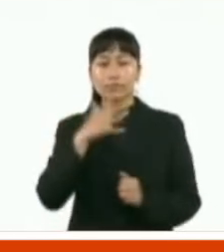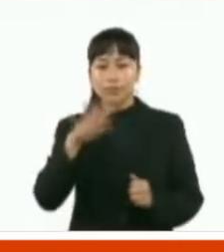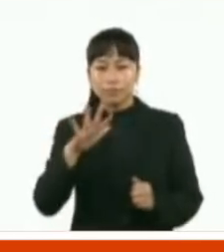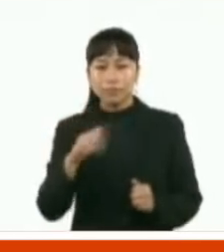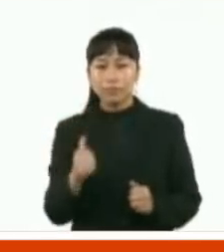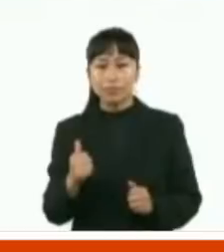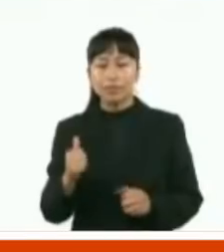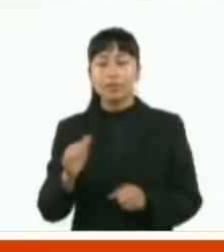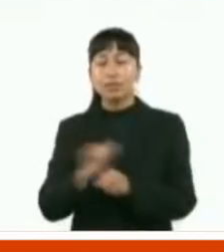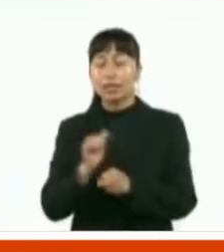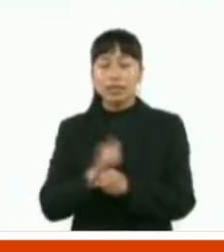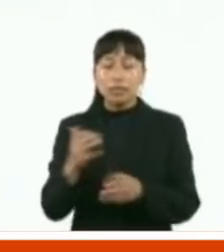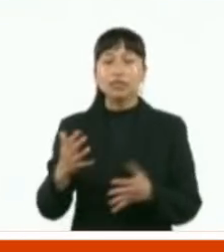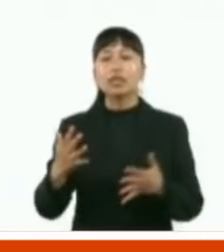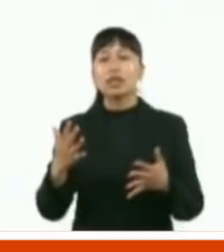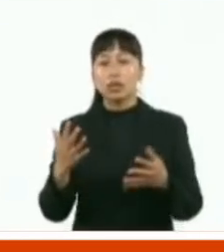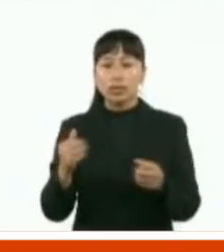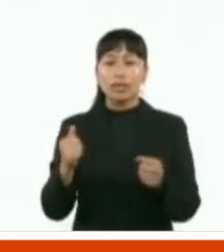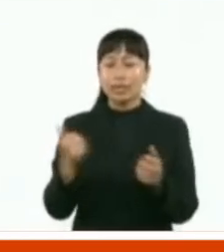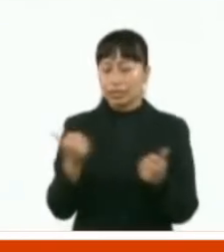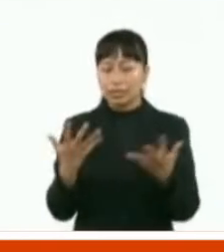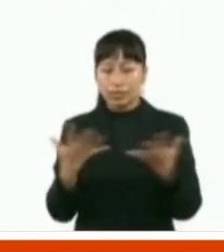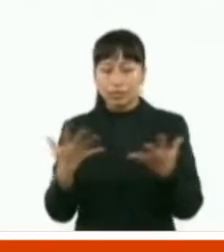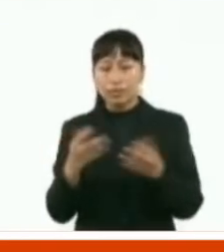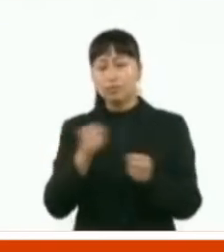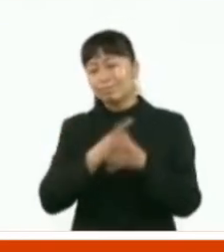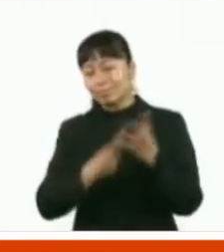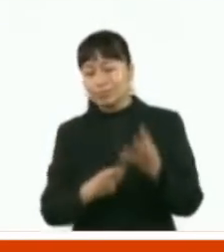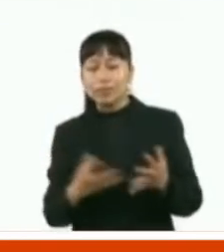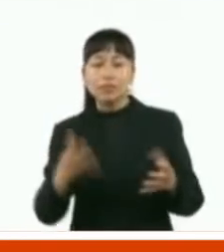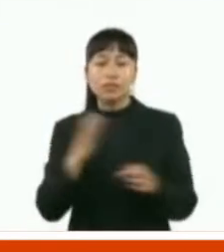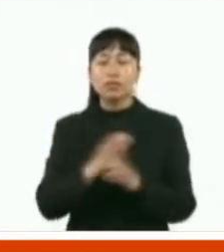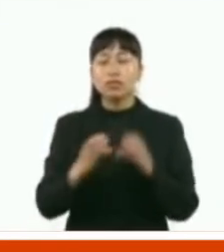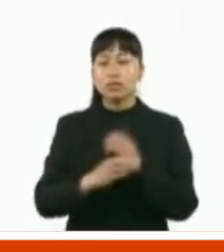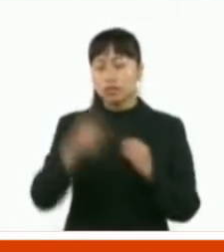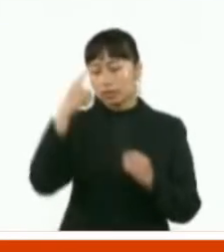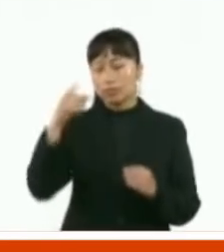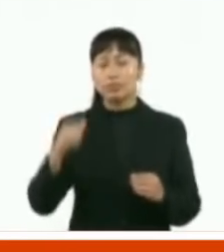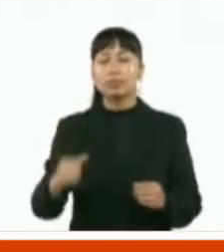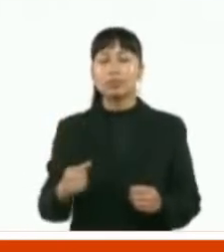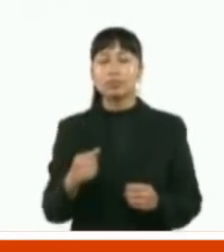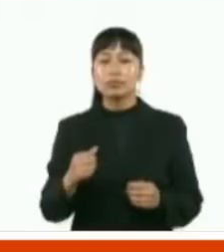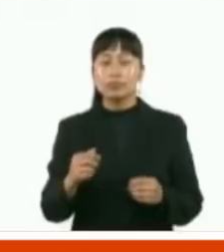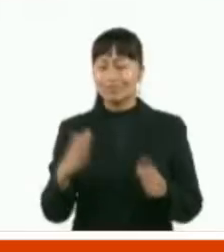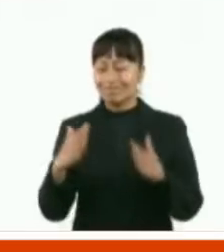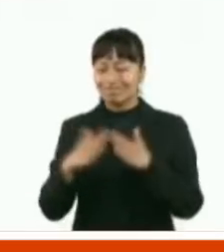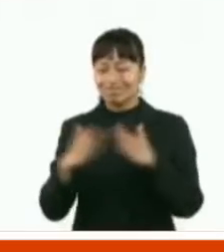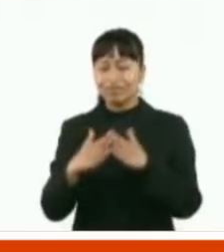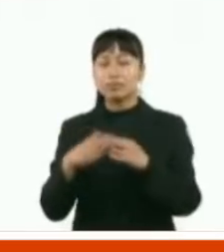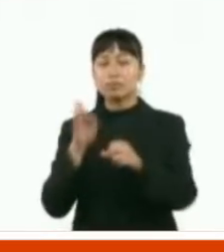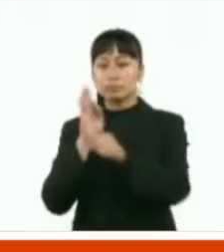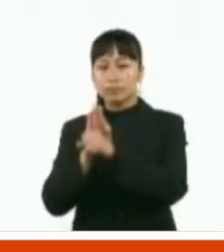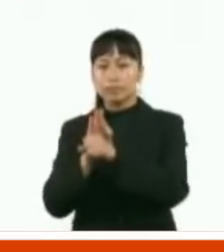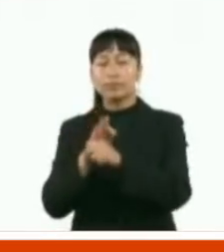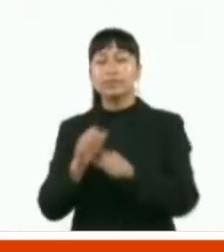Actriz fundamental del artero ataque que las fuerzas militares de Díaz desplegaron en contra de la casa familiar al